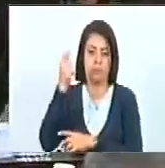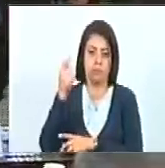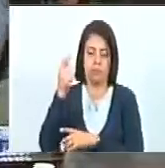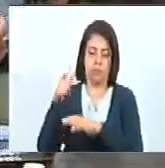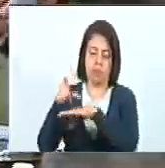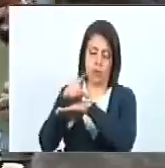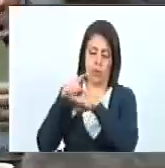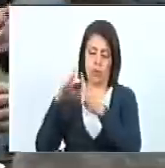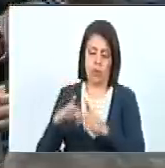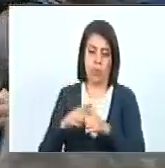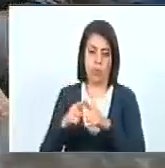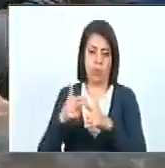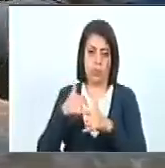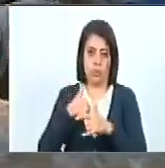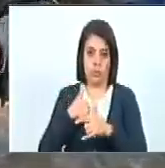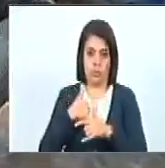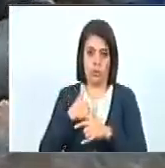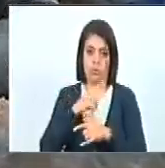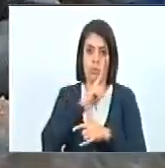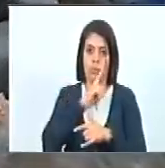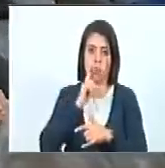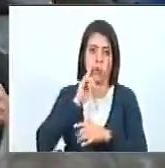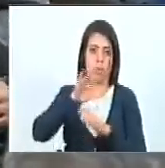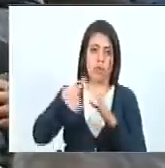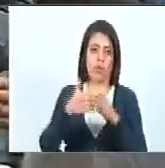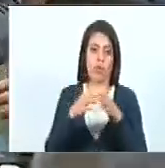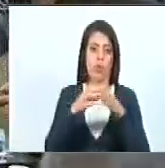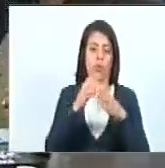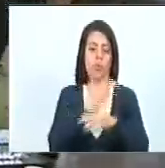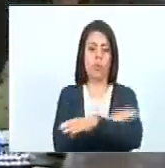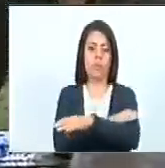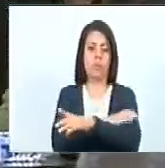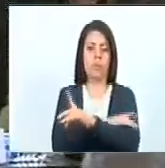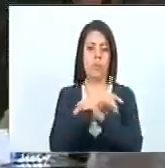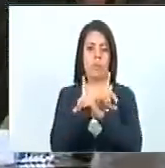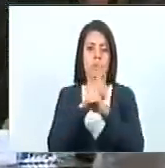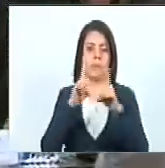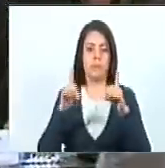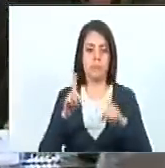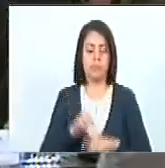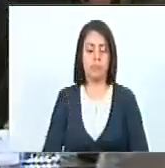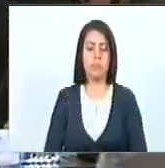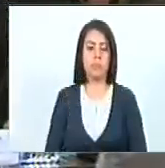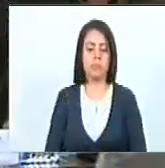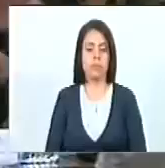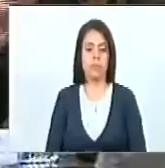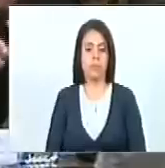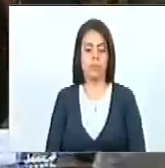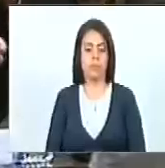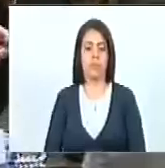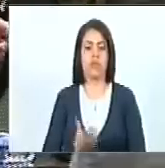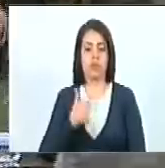gobierno. De manera que yo, en nombre de la bancada de la oposición democrática,